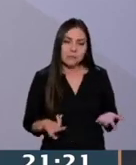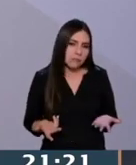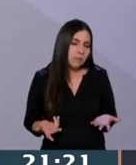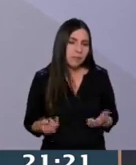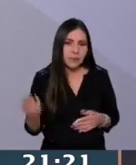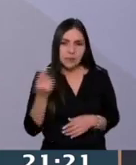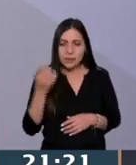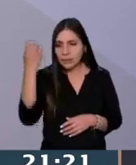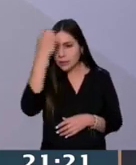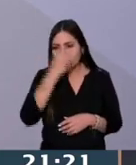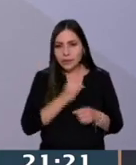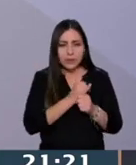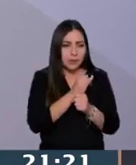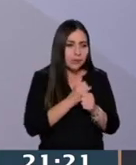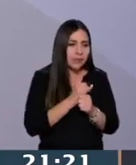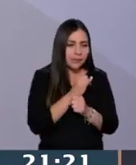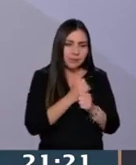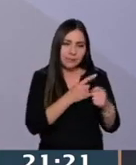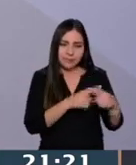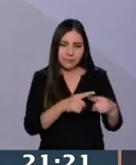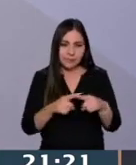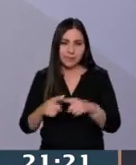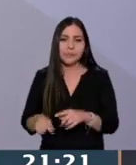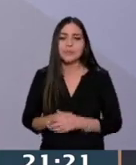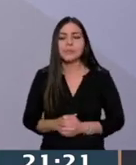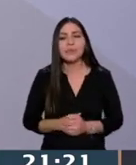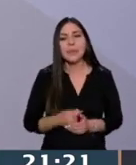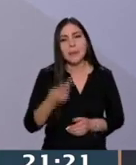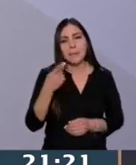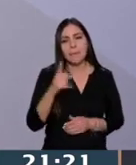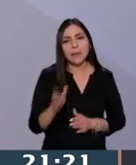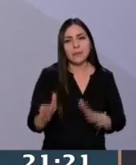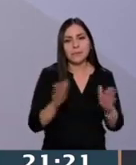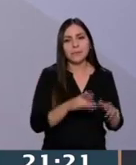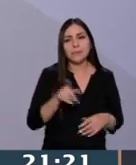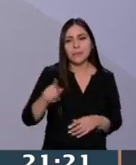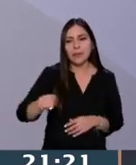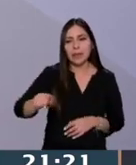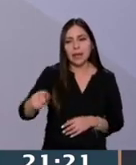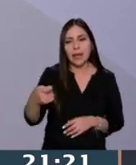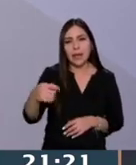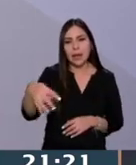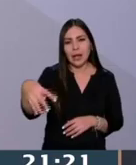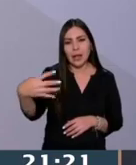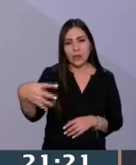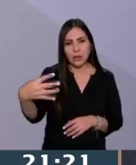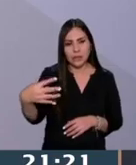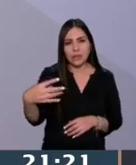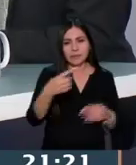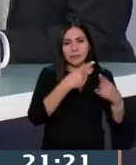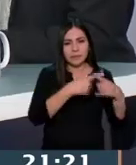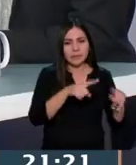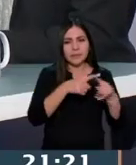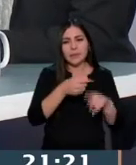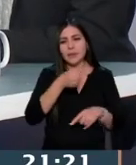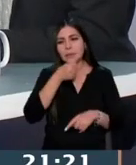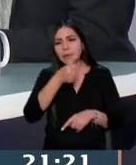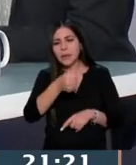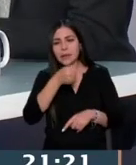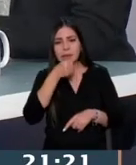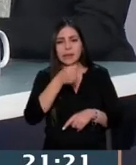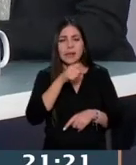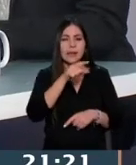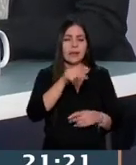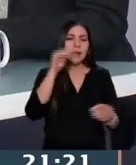etcétera. Pero en debate público de Canal 14, donde distintos periodistas de los medios públicos